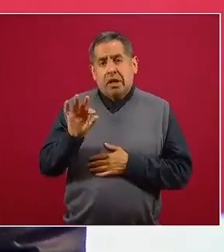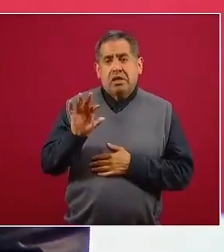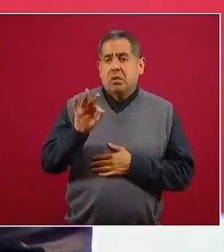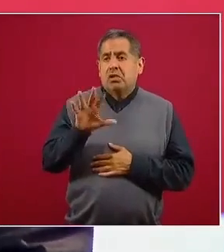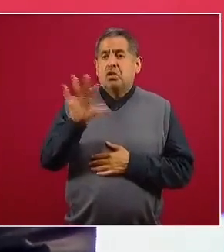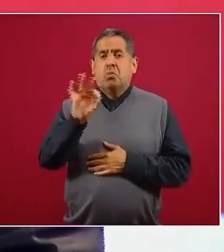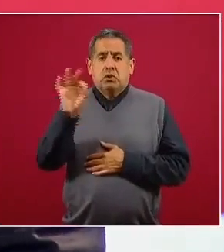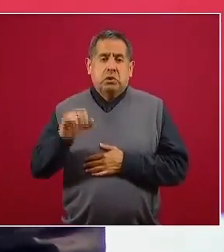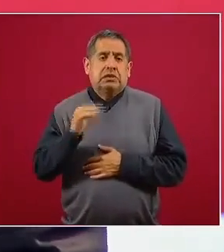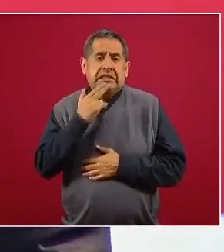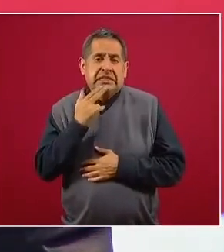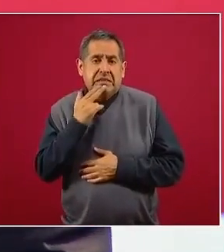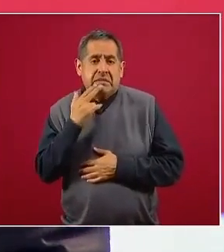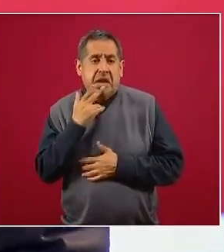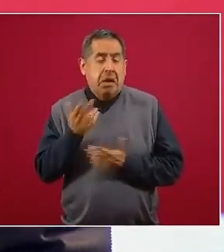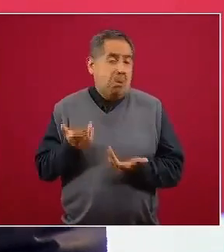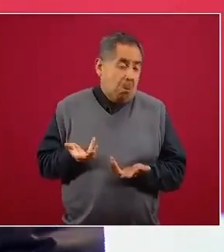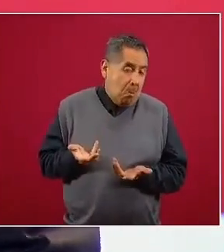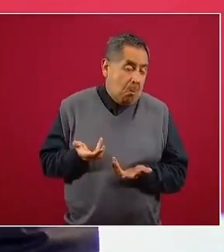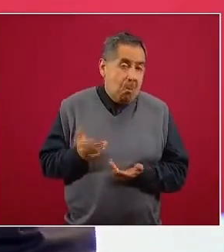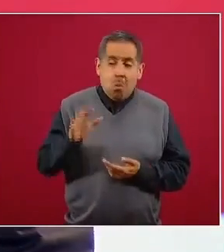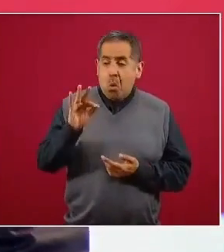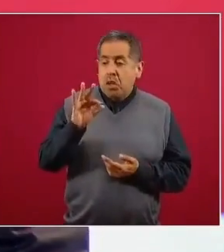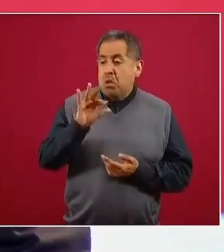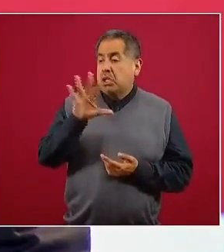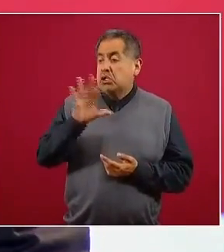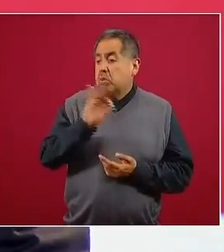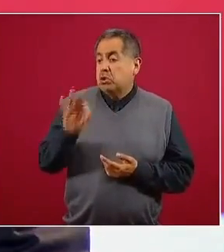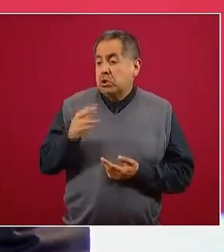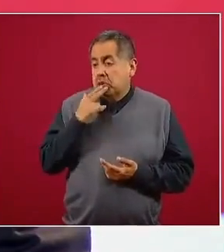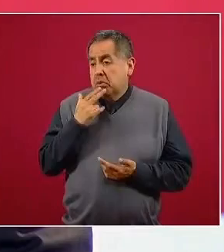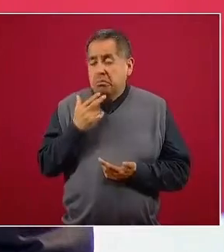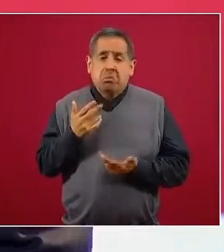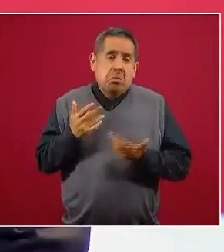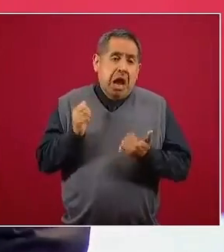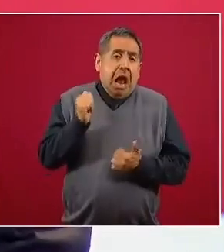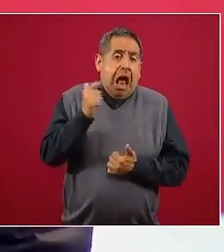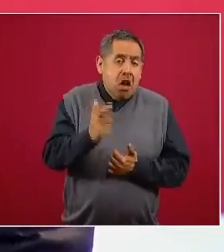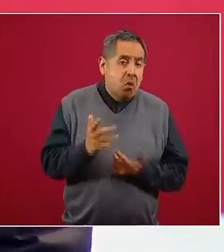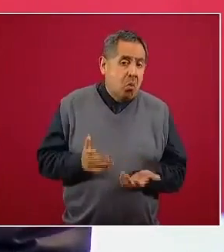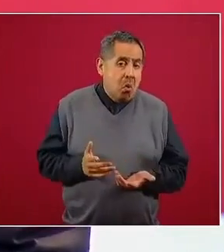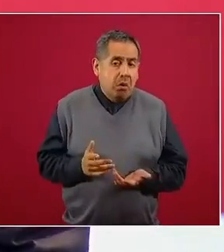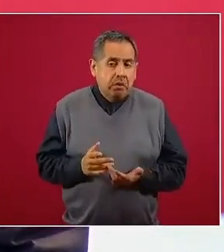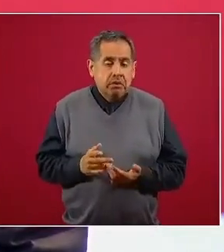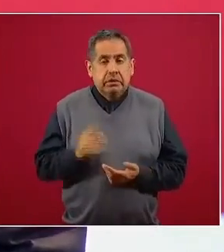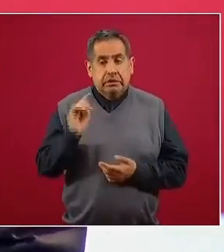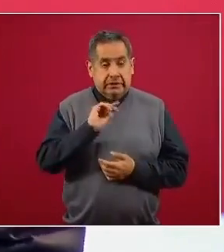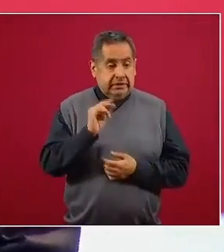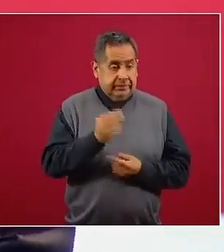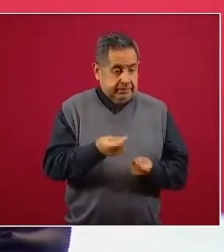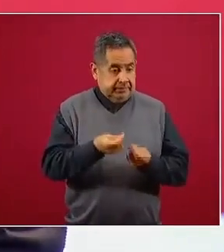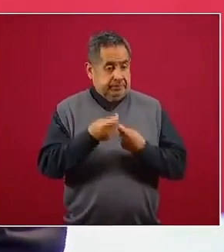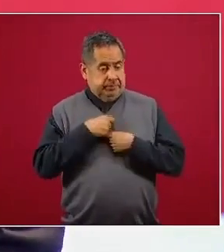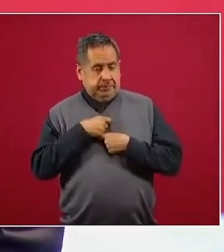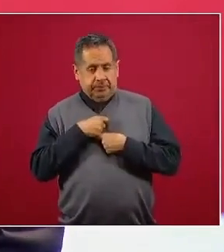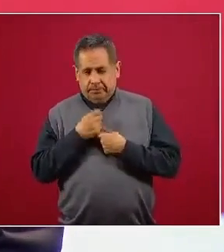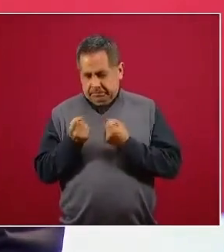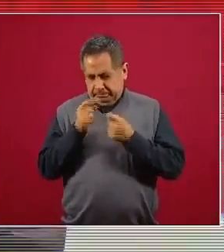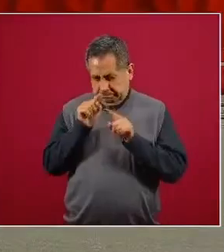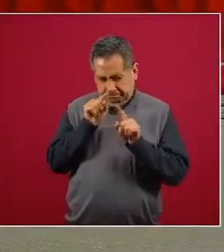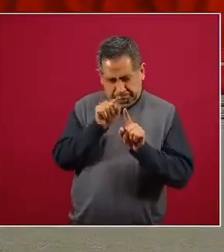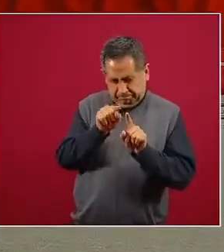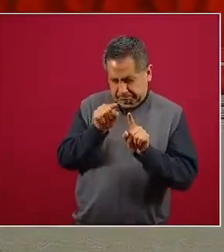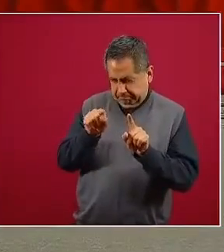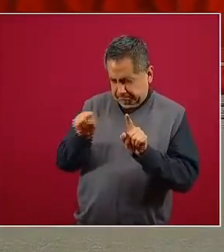40-45%, pero que de todos modos tienen una utilidad importante cuando se usan